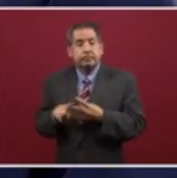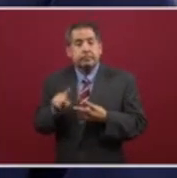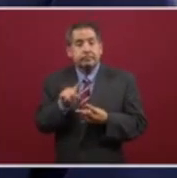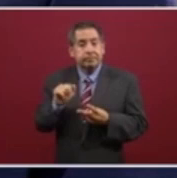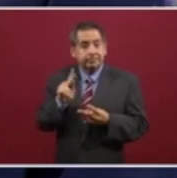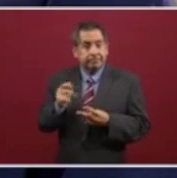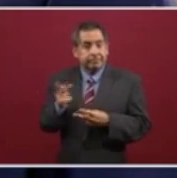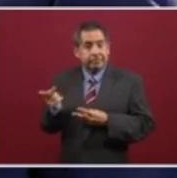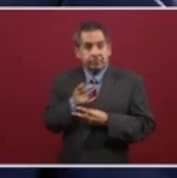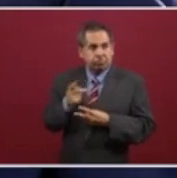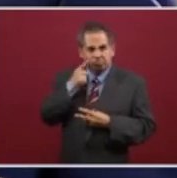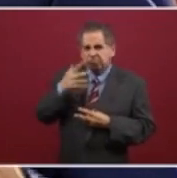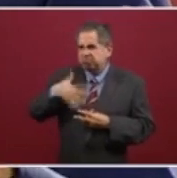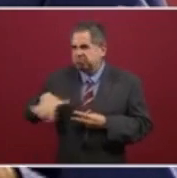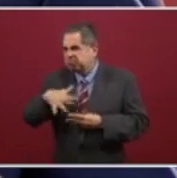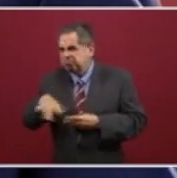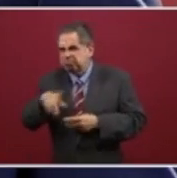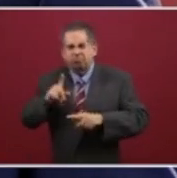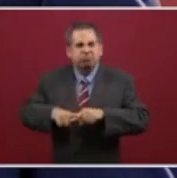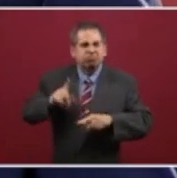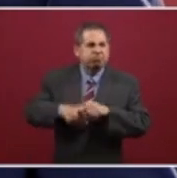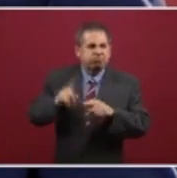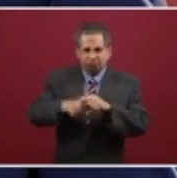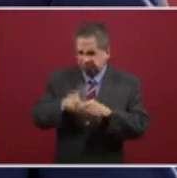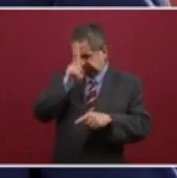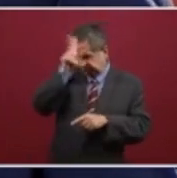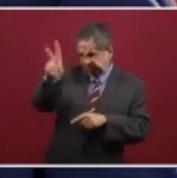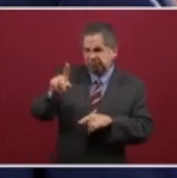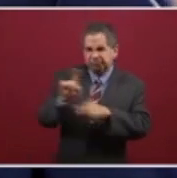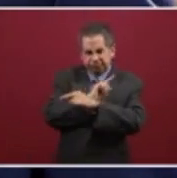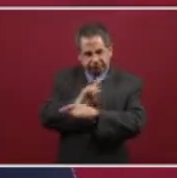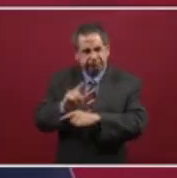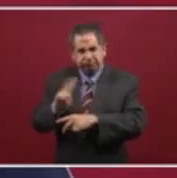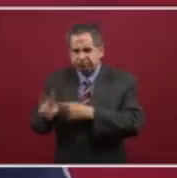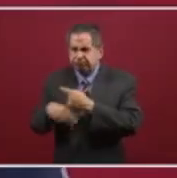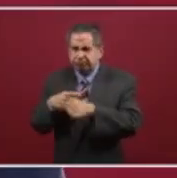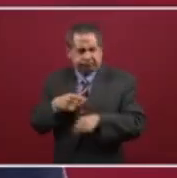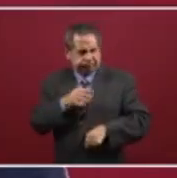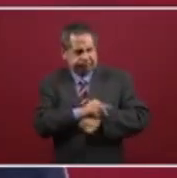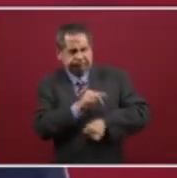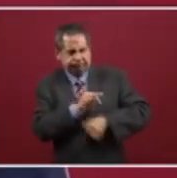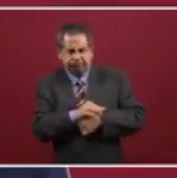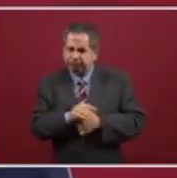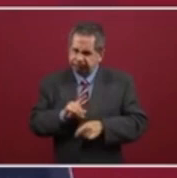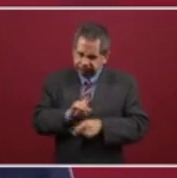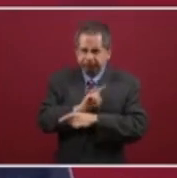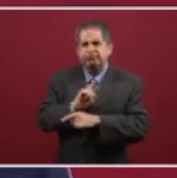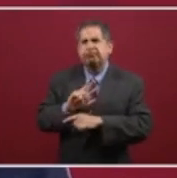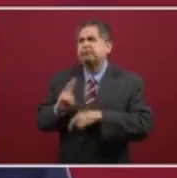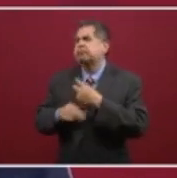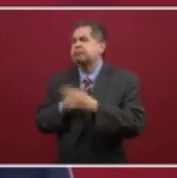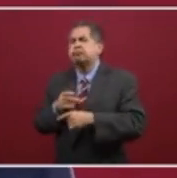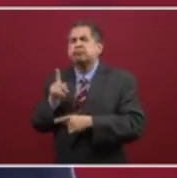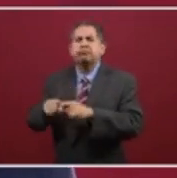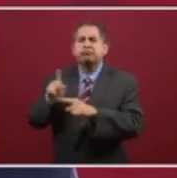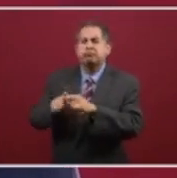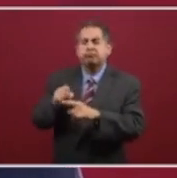a quien ejecutó, el